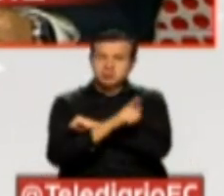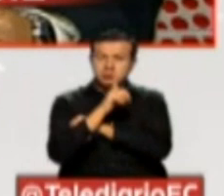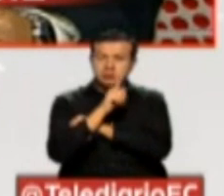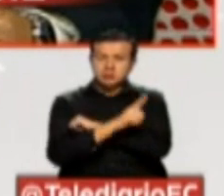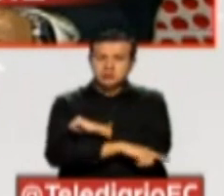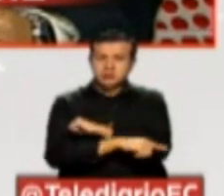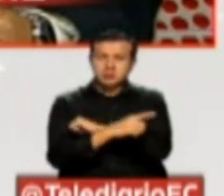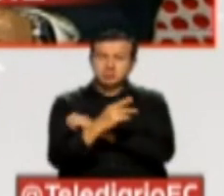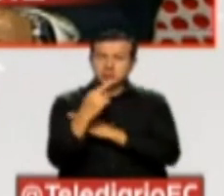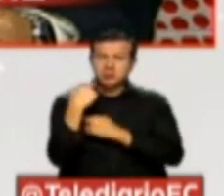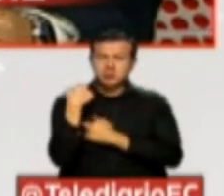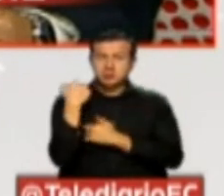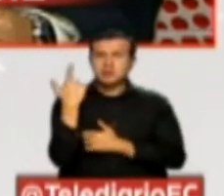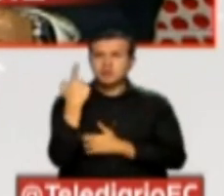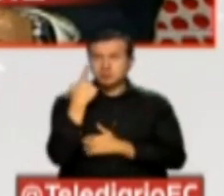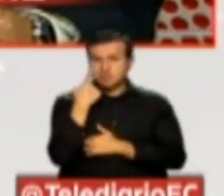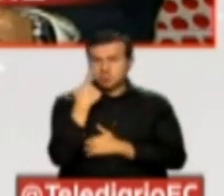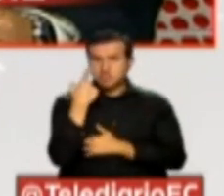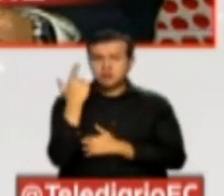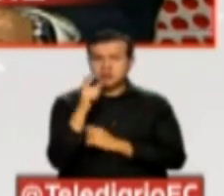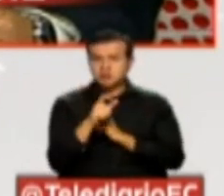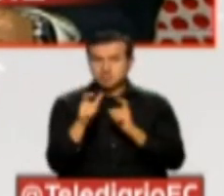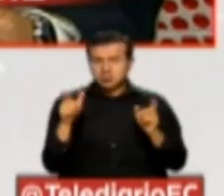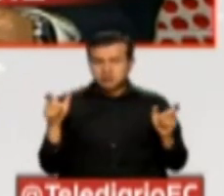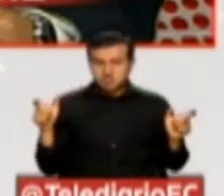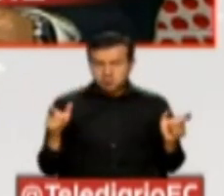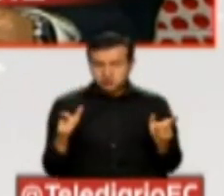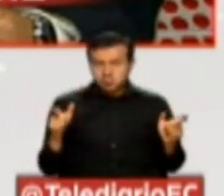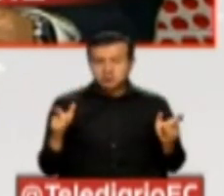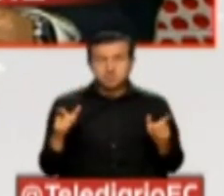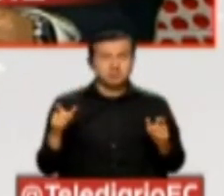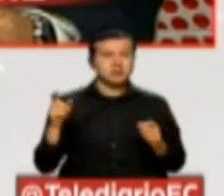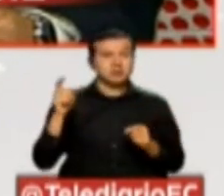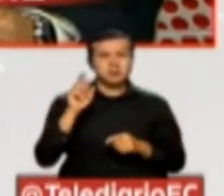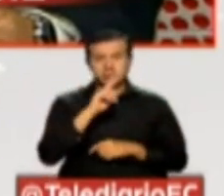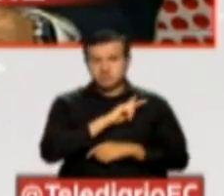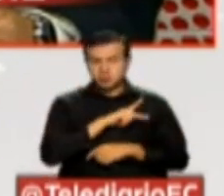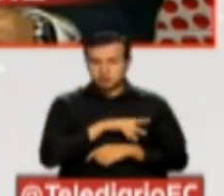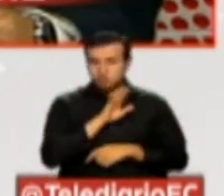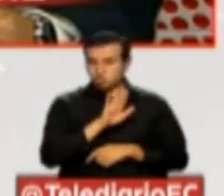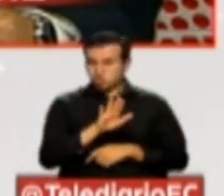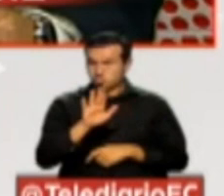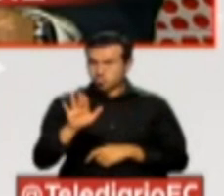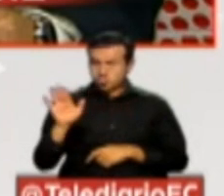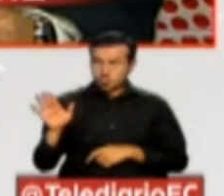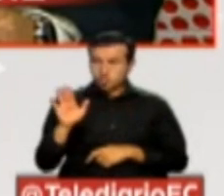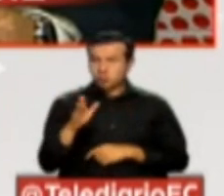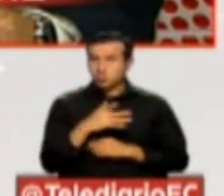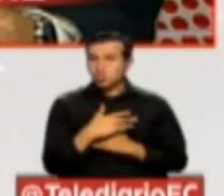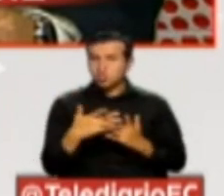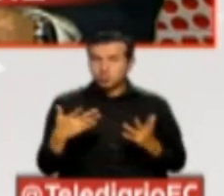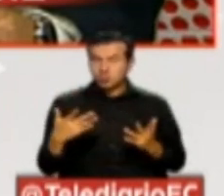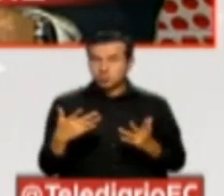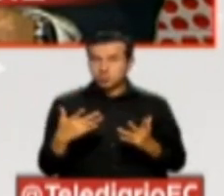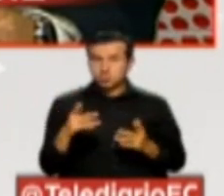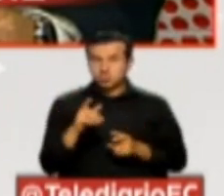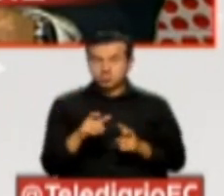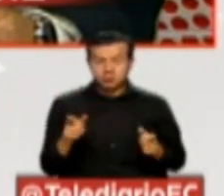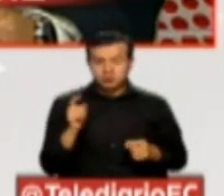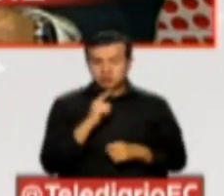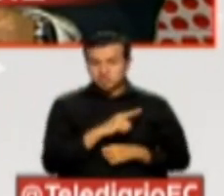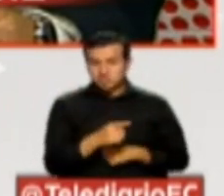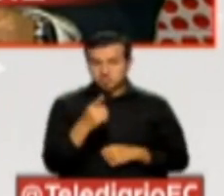clase de responsabilidades tendrían, desde la perspectiva suya como representante legal de los